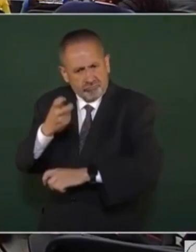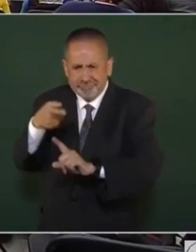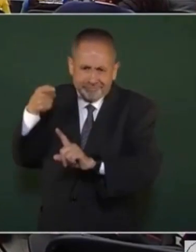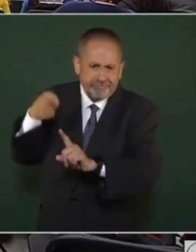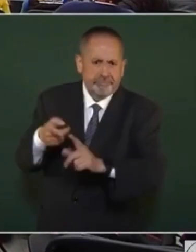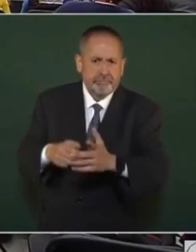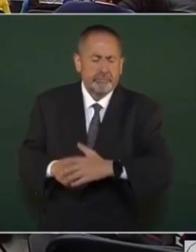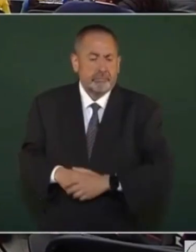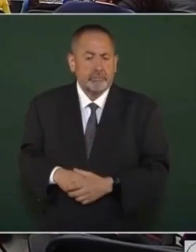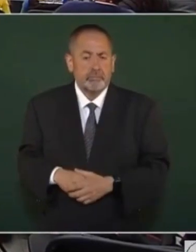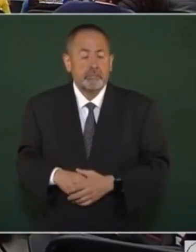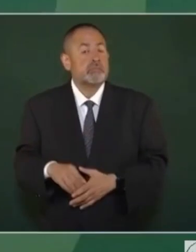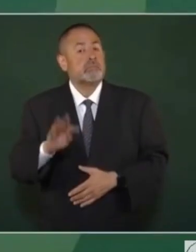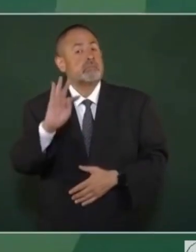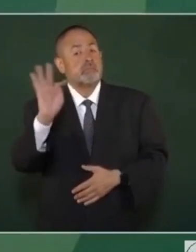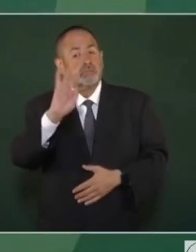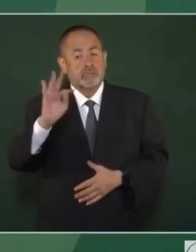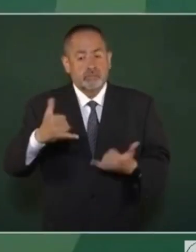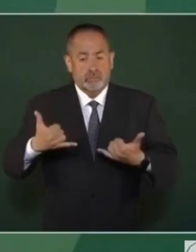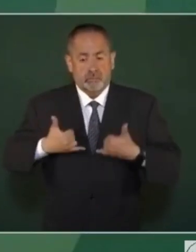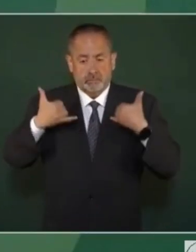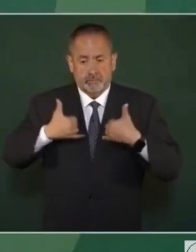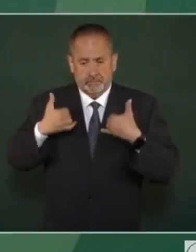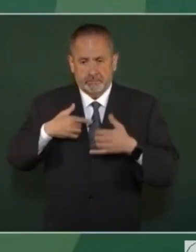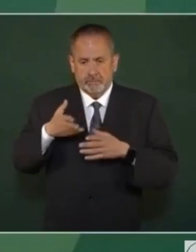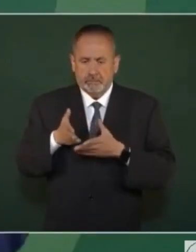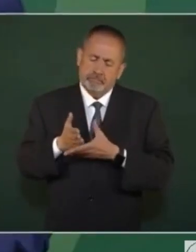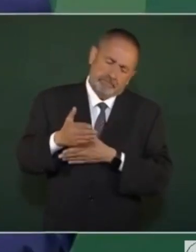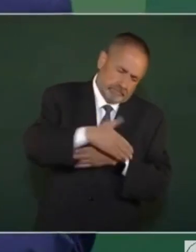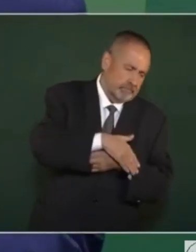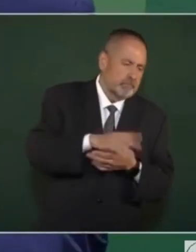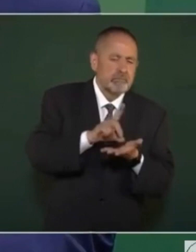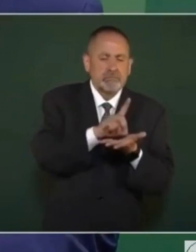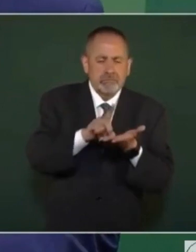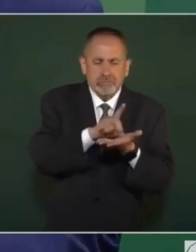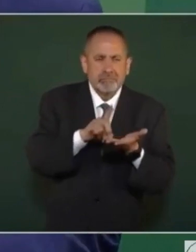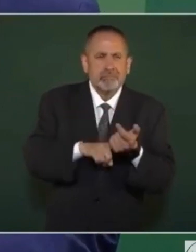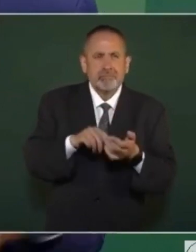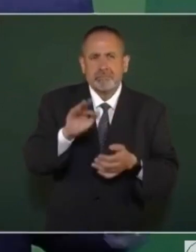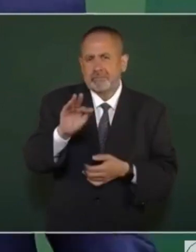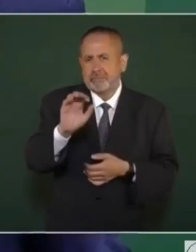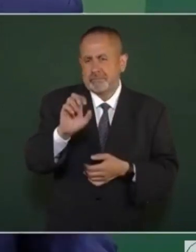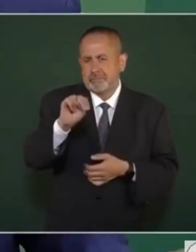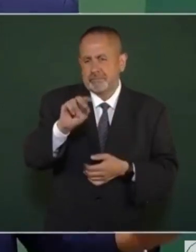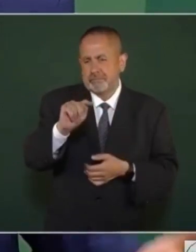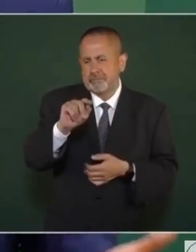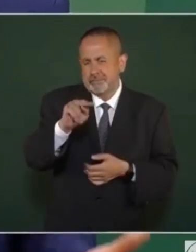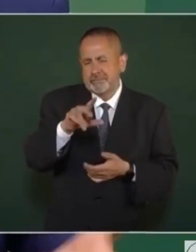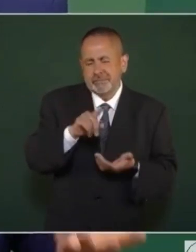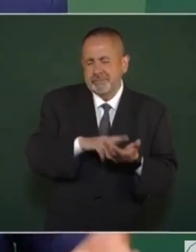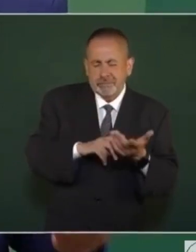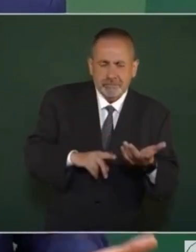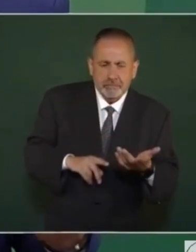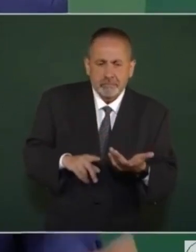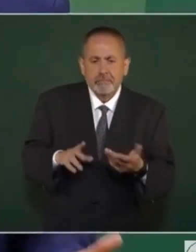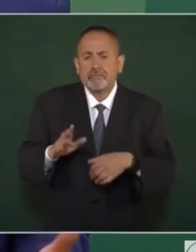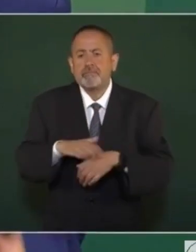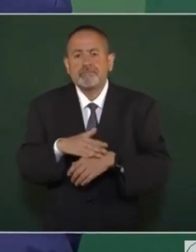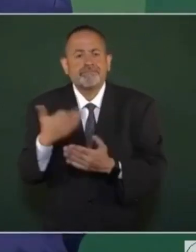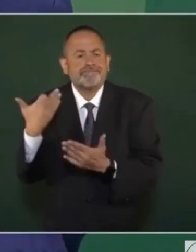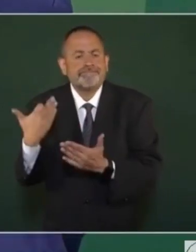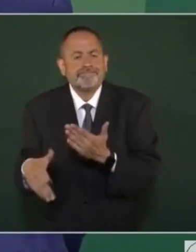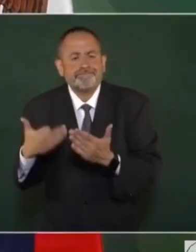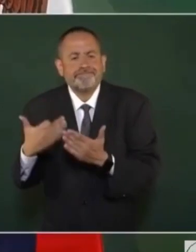Si el joven opta por las drogas, por el fentanilo, pues es que le hace falta